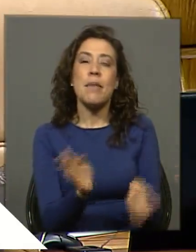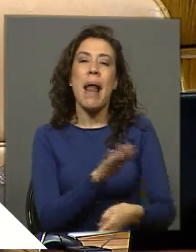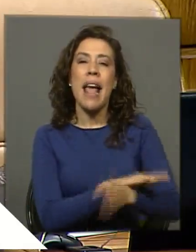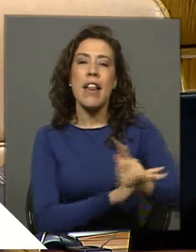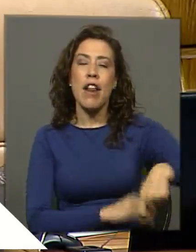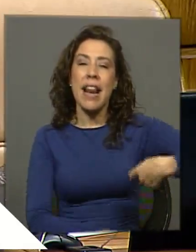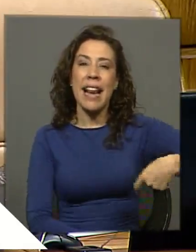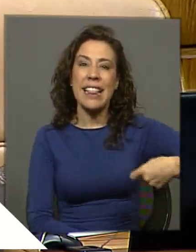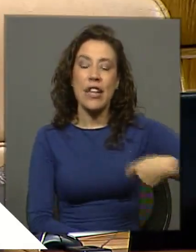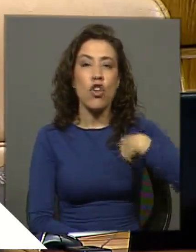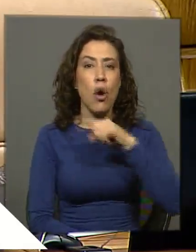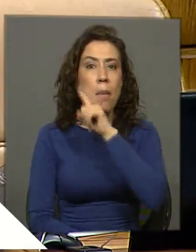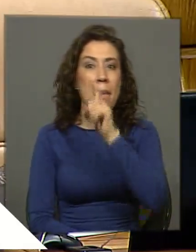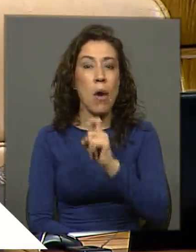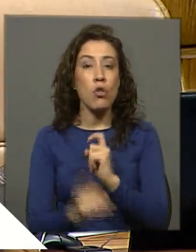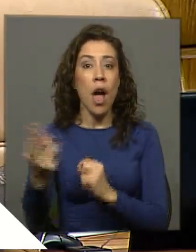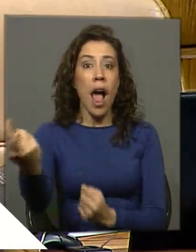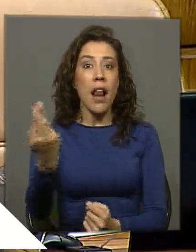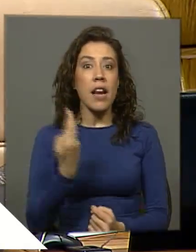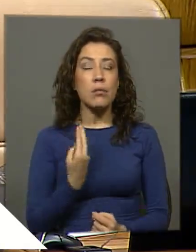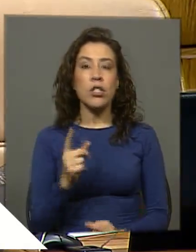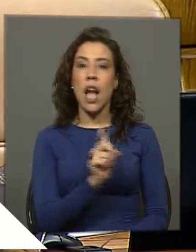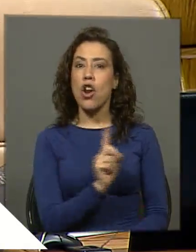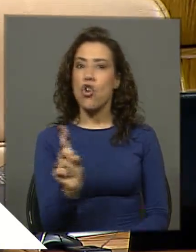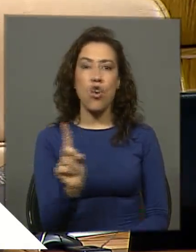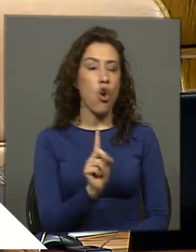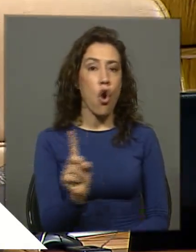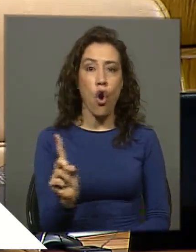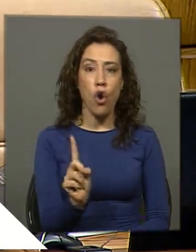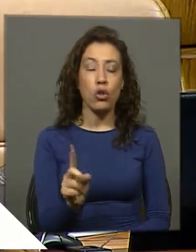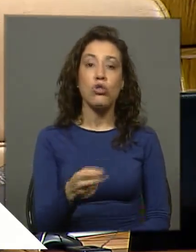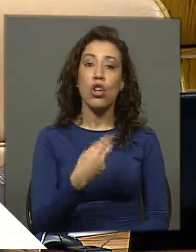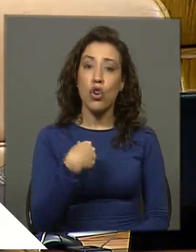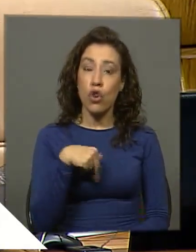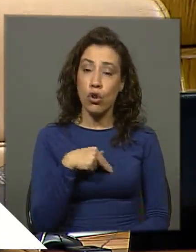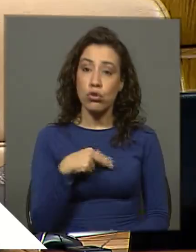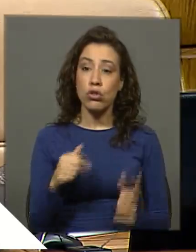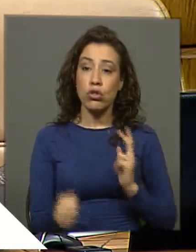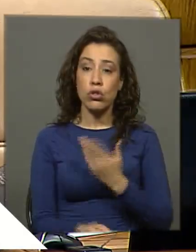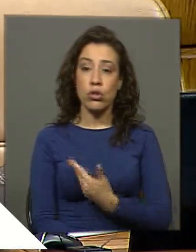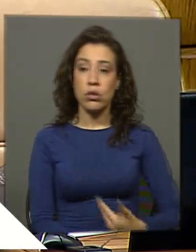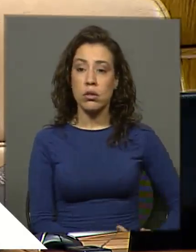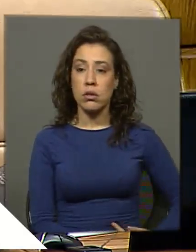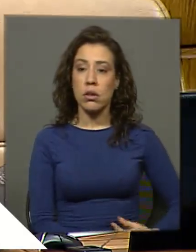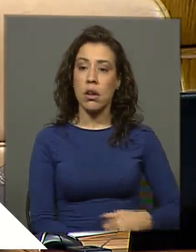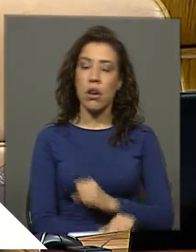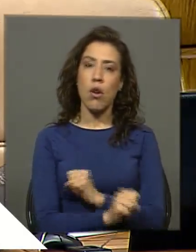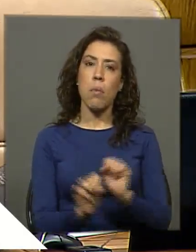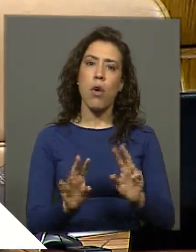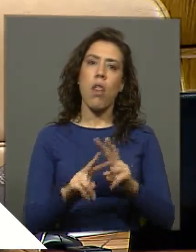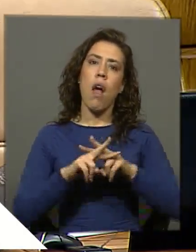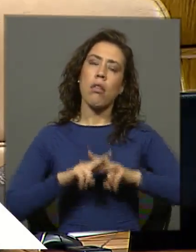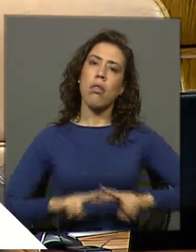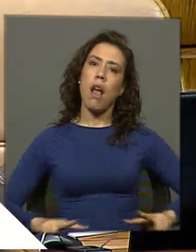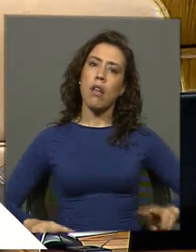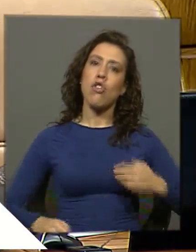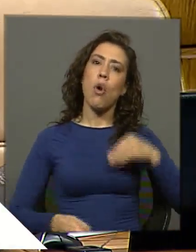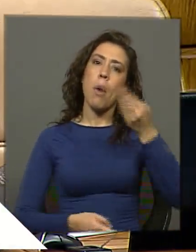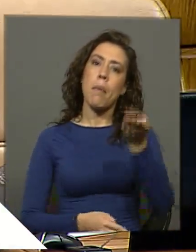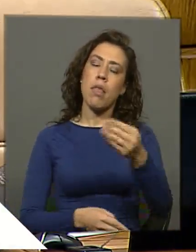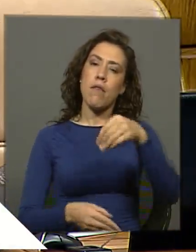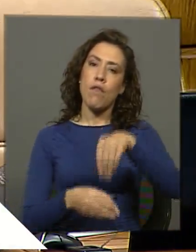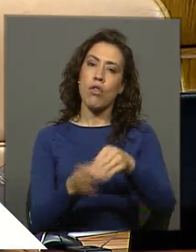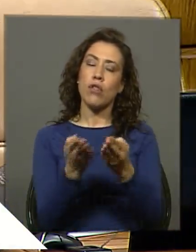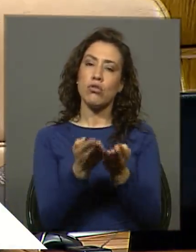bonificación al retiro y la respuesta es no por lo menos nosotros señor Presidente no nos podemos quedar tranquilos he pedido votación